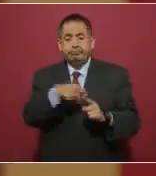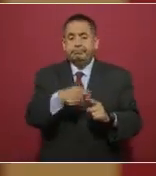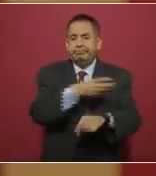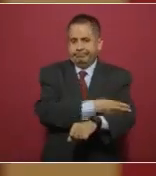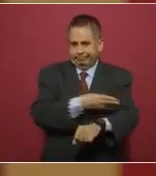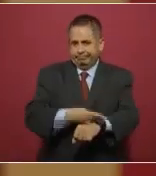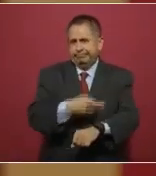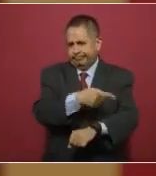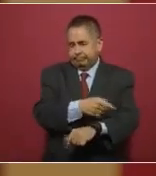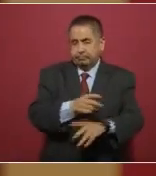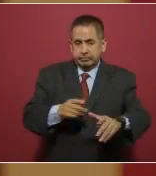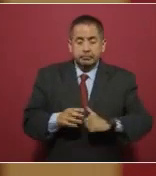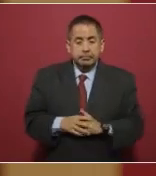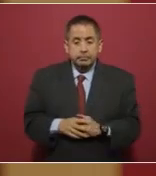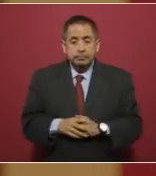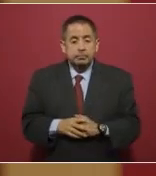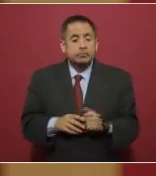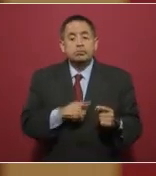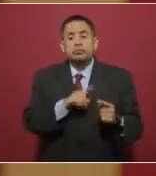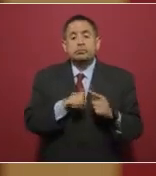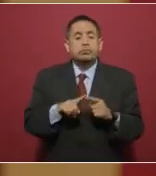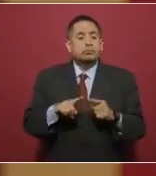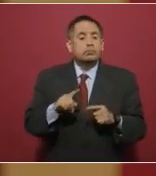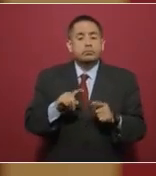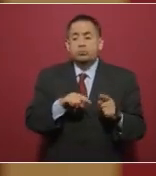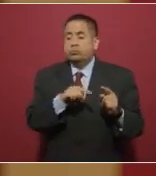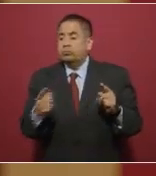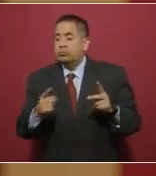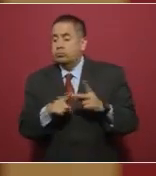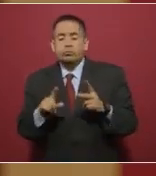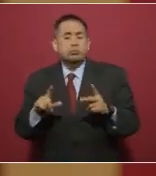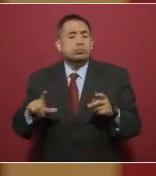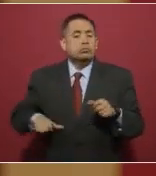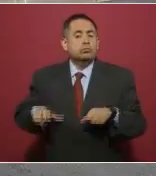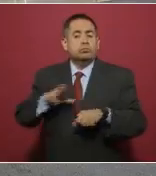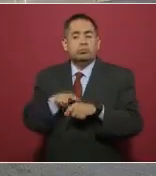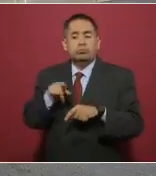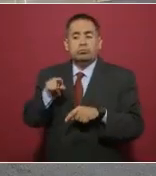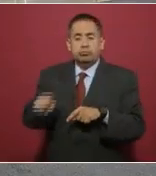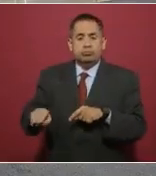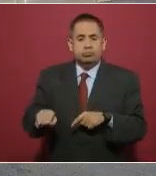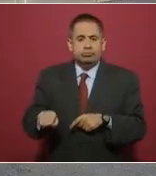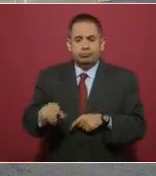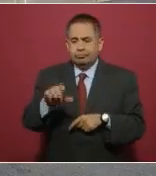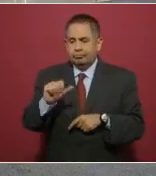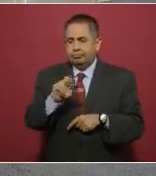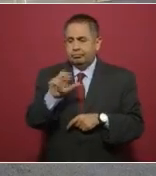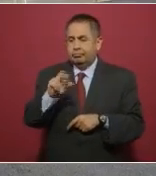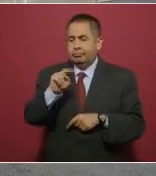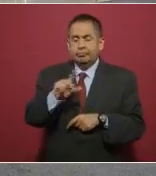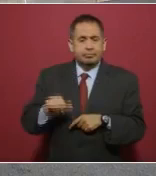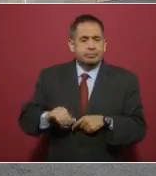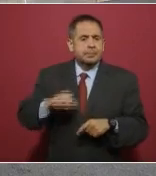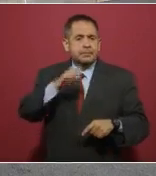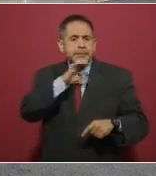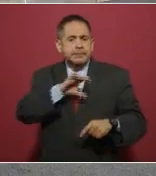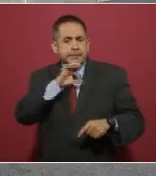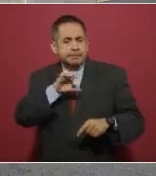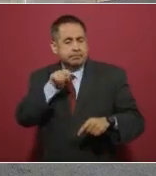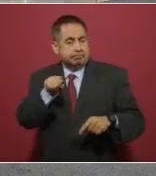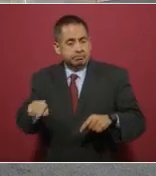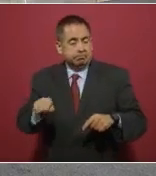un gobernador en ese entonces, el único, Venustiano Carranza, de todos los